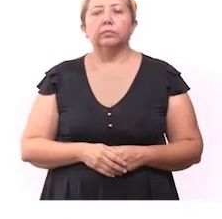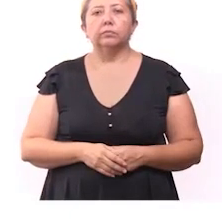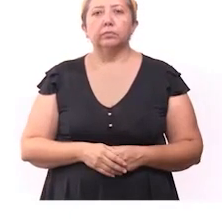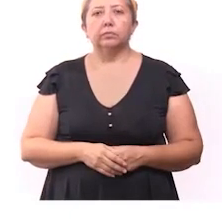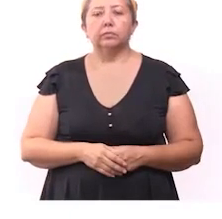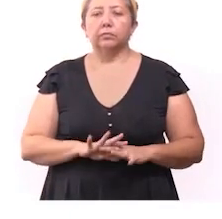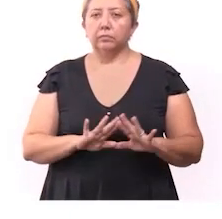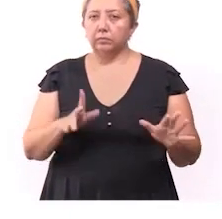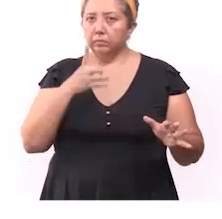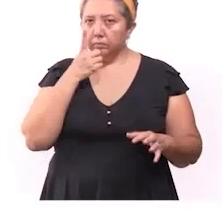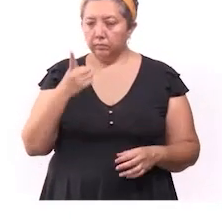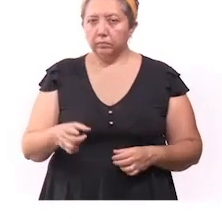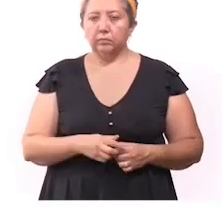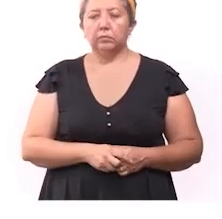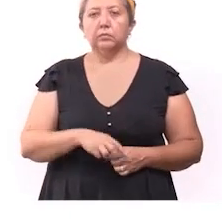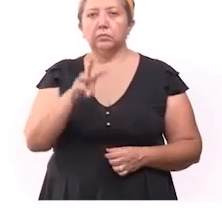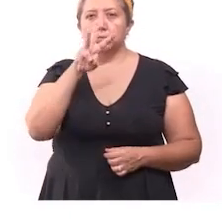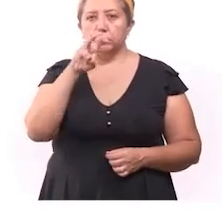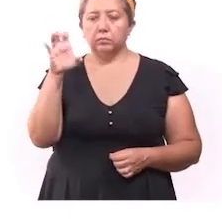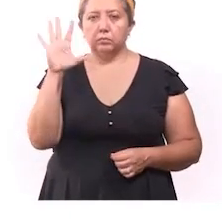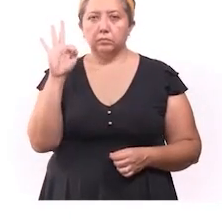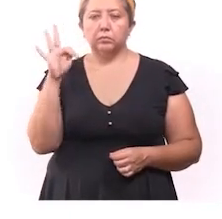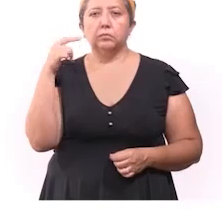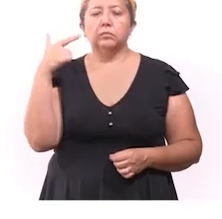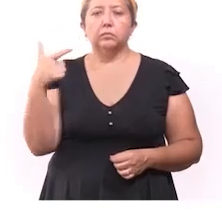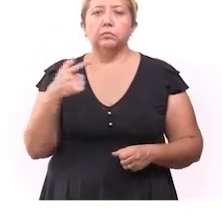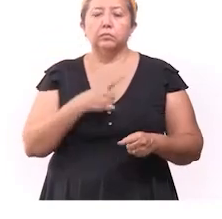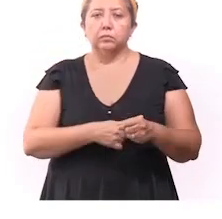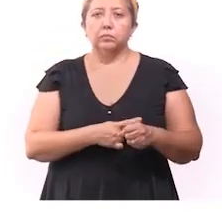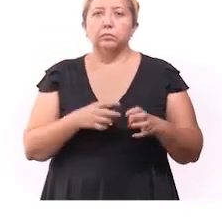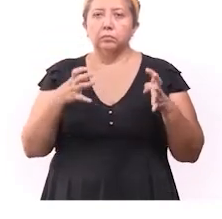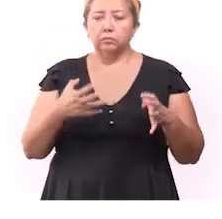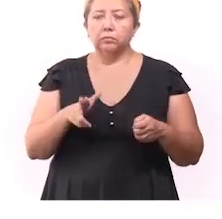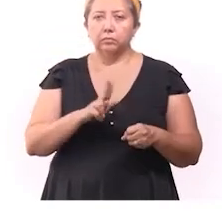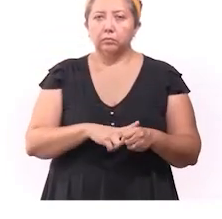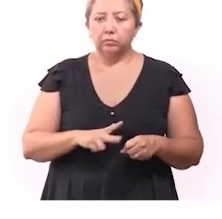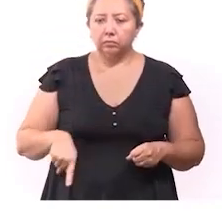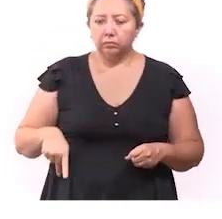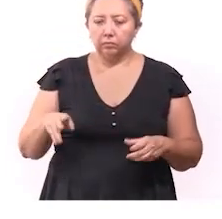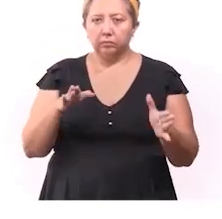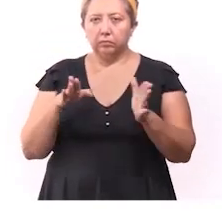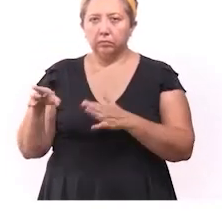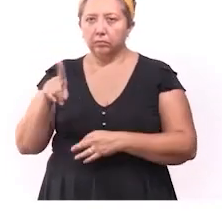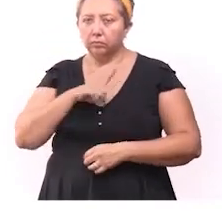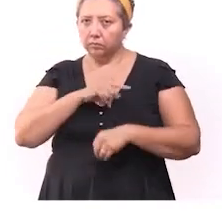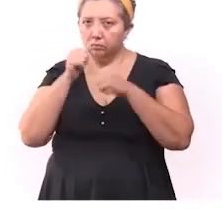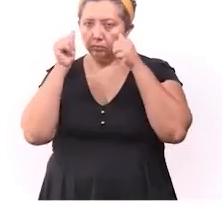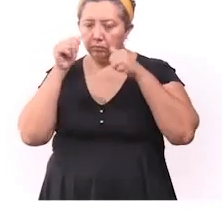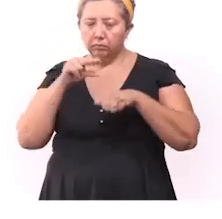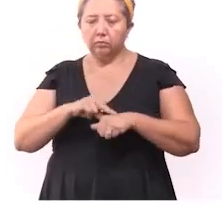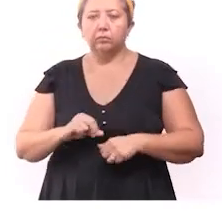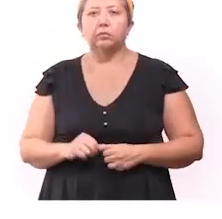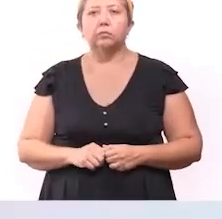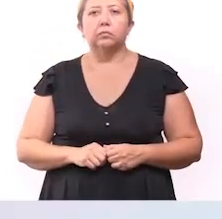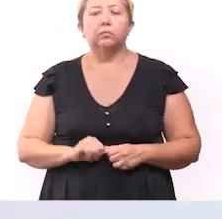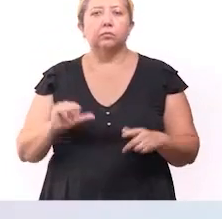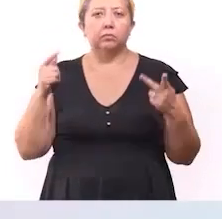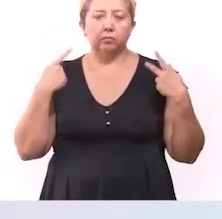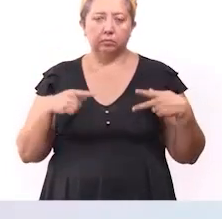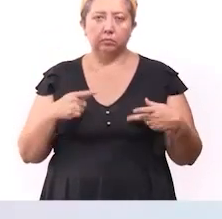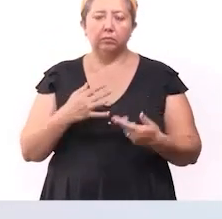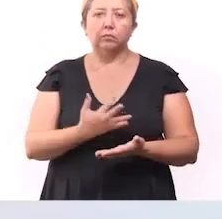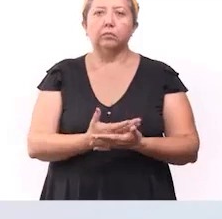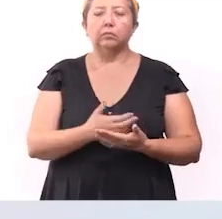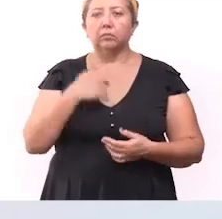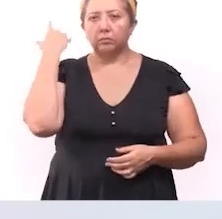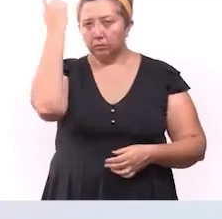leves. Como ya se mencionó, 347 de los casos positivos están en hospitales públicos y en aislamiento total. Hay